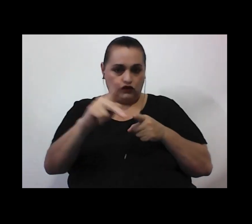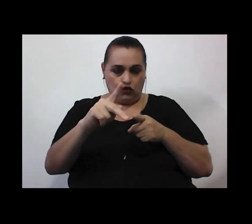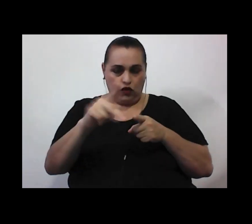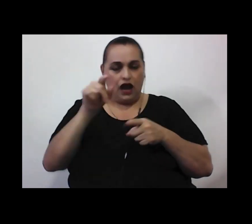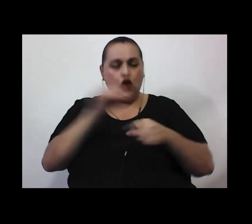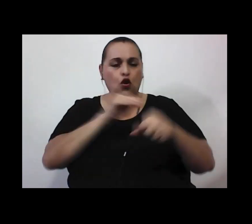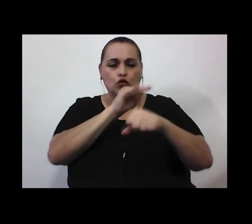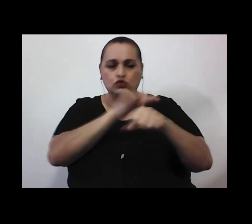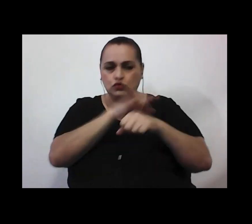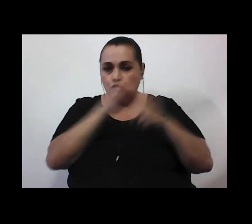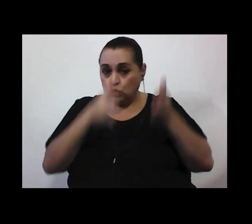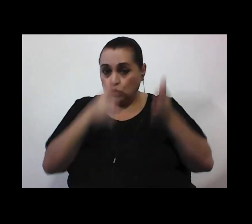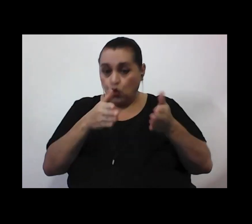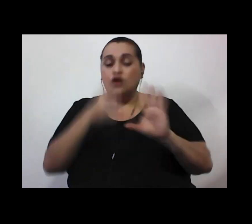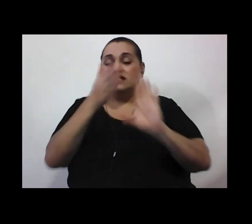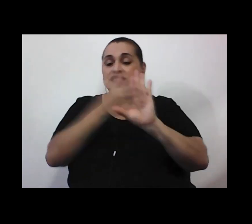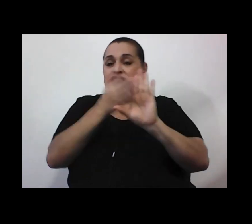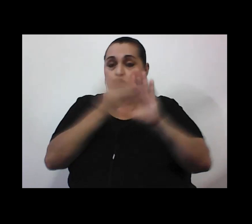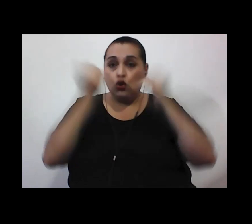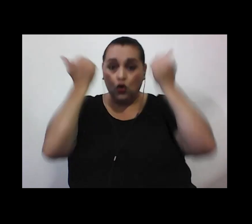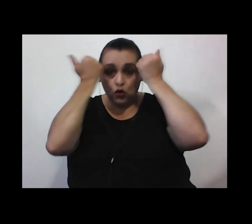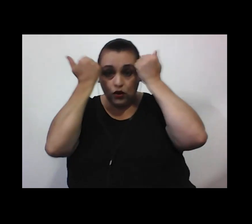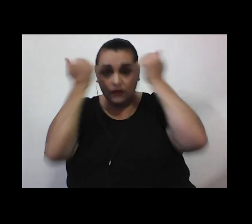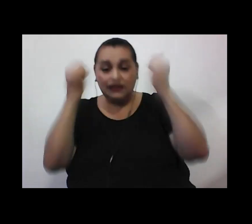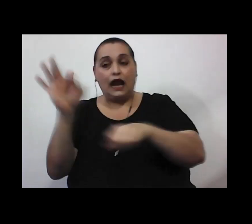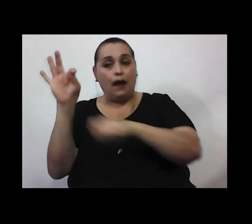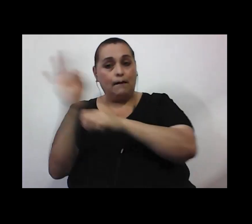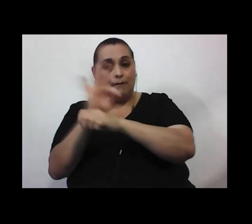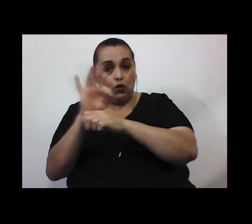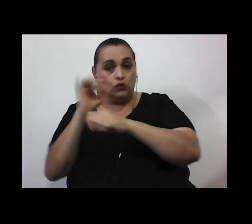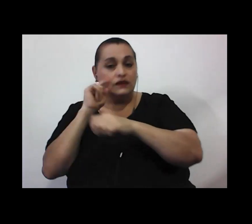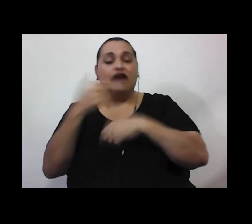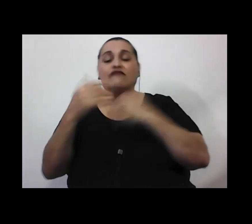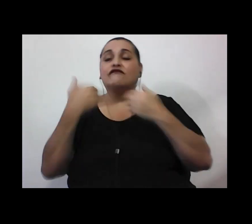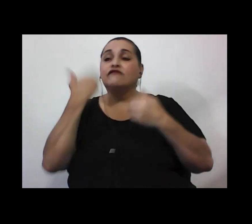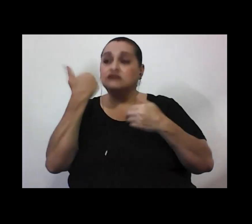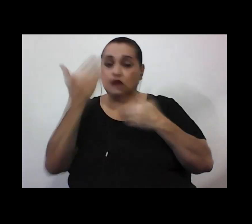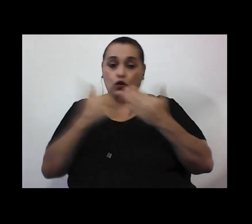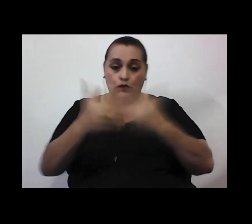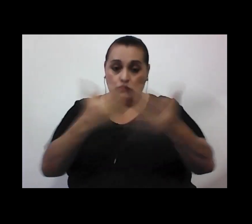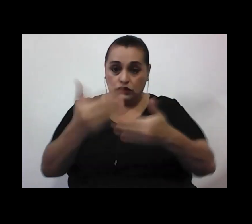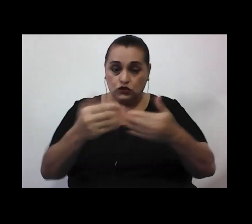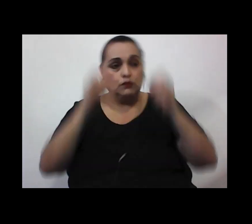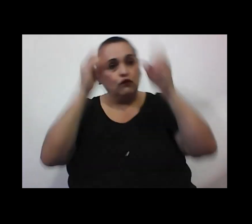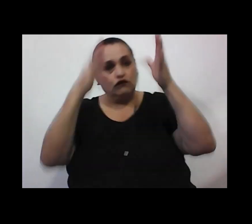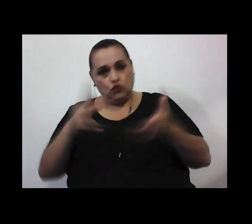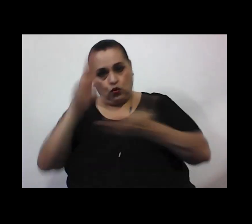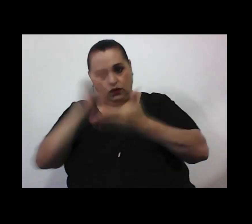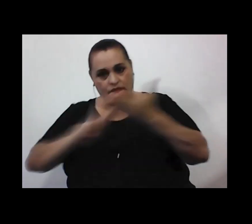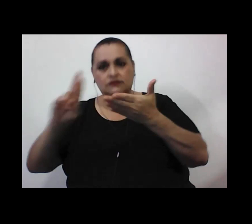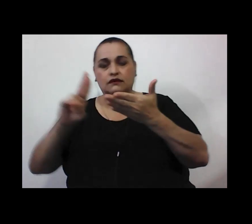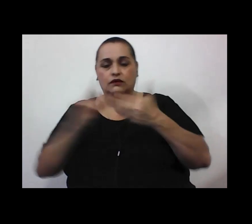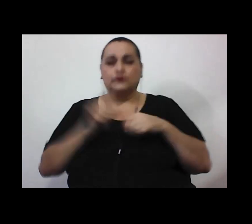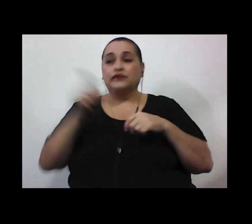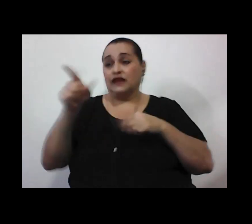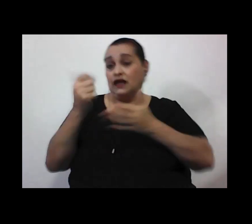consultor, psicoterapeuta, capacitador, facilitador de procesos y docente universitario. Colabora